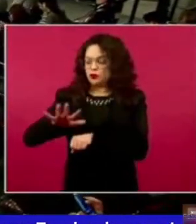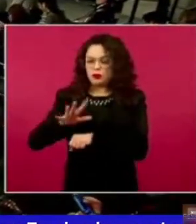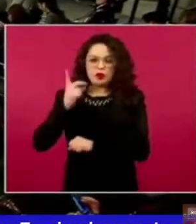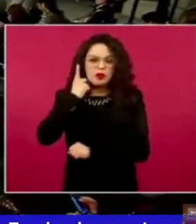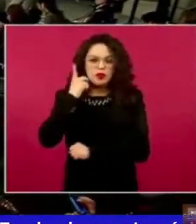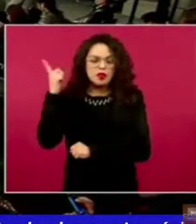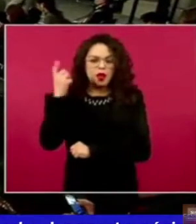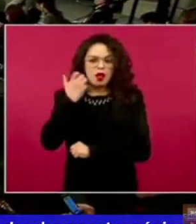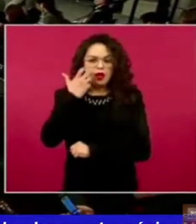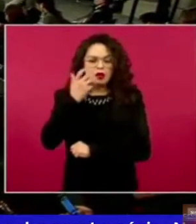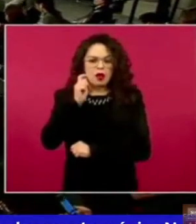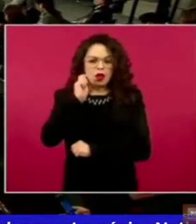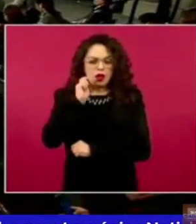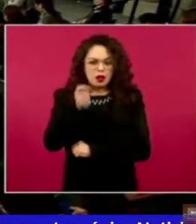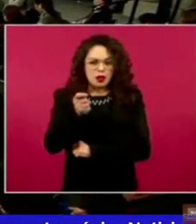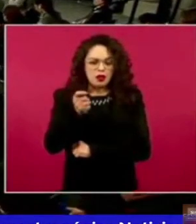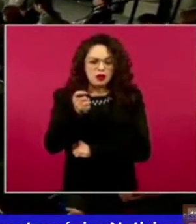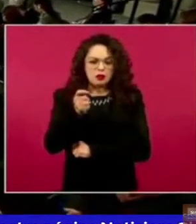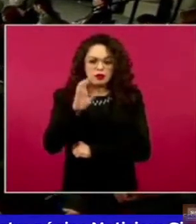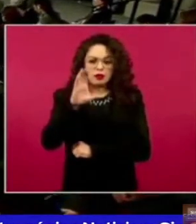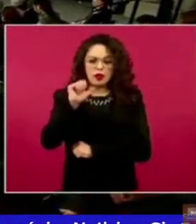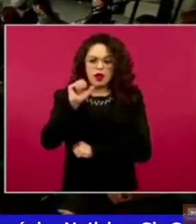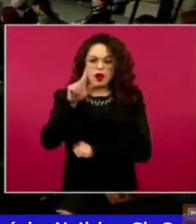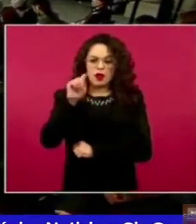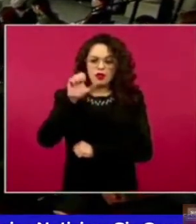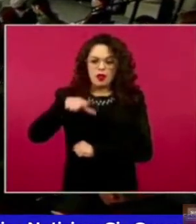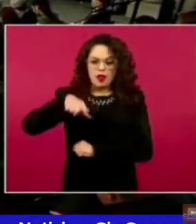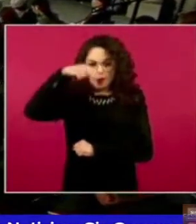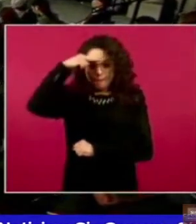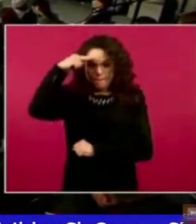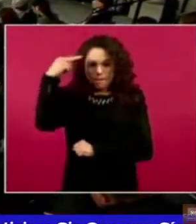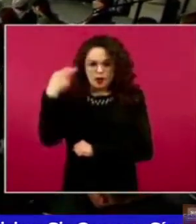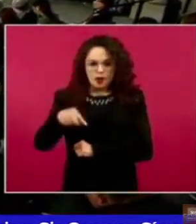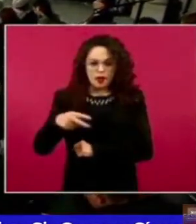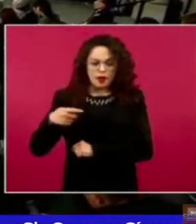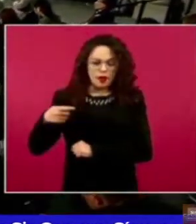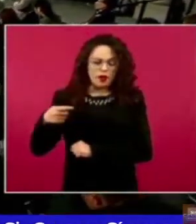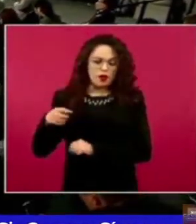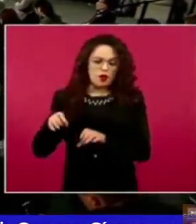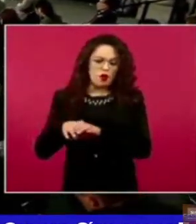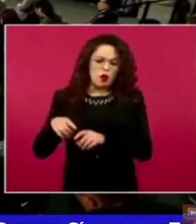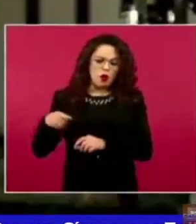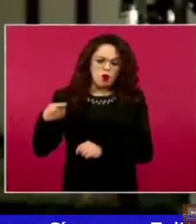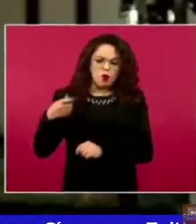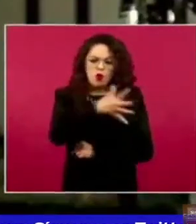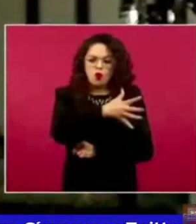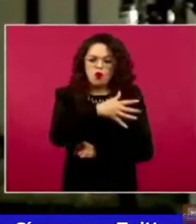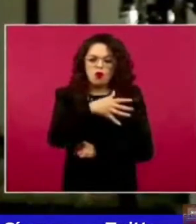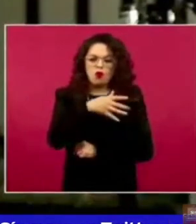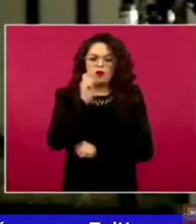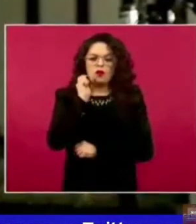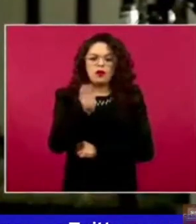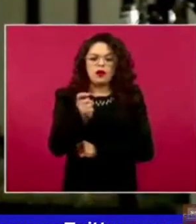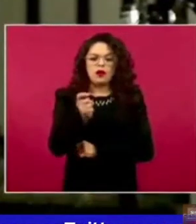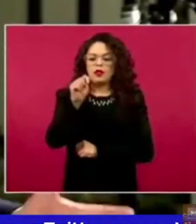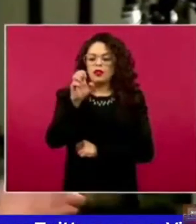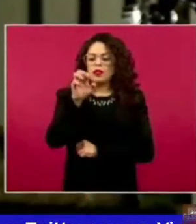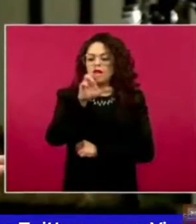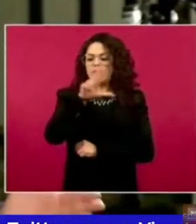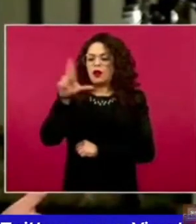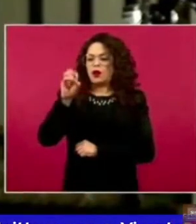querer calificar a los cárteles mexicanos de la droga en el ámbito del terrorismo. Esto puntualmente,